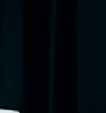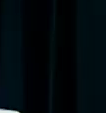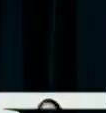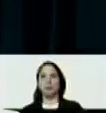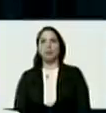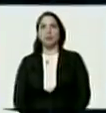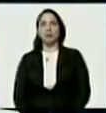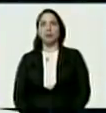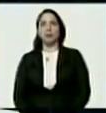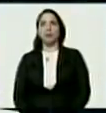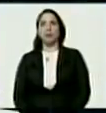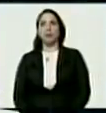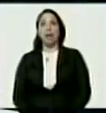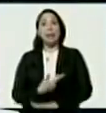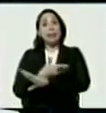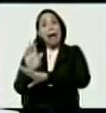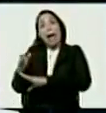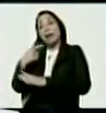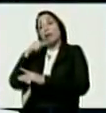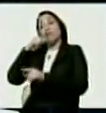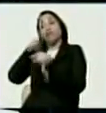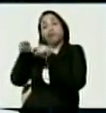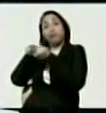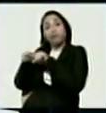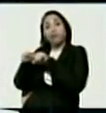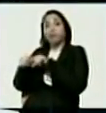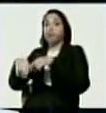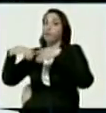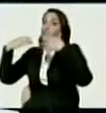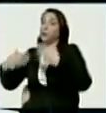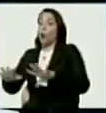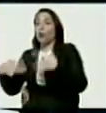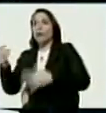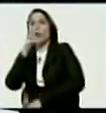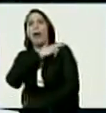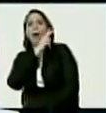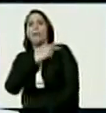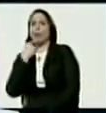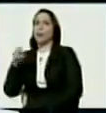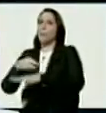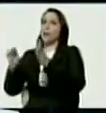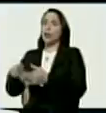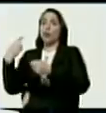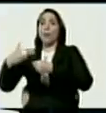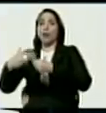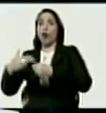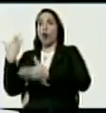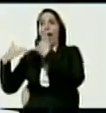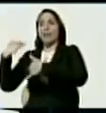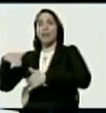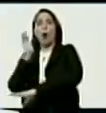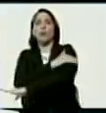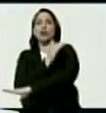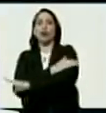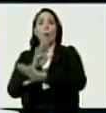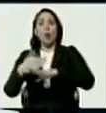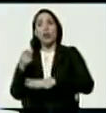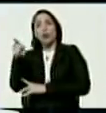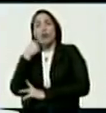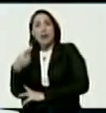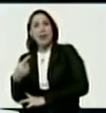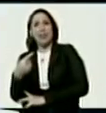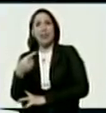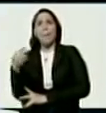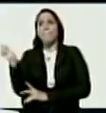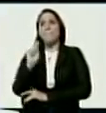Tarde piaste, pajarito, te decía tu jefe Luis Herrera Camping cuando eras ministro de Petróleos de él, porque eso que tú dijiste en el mes de noviembre,